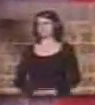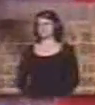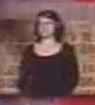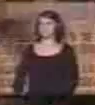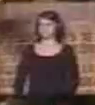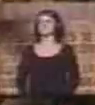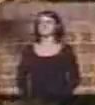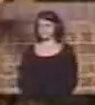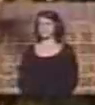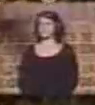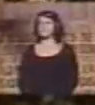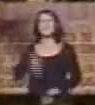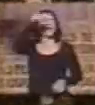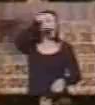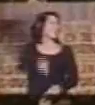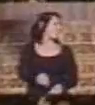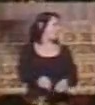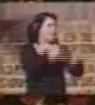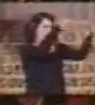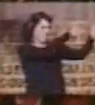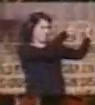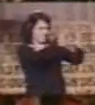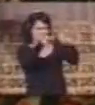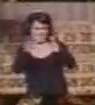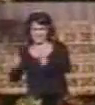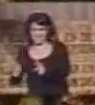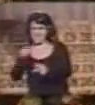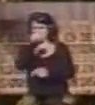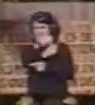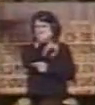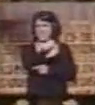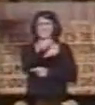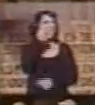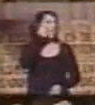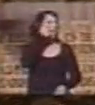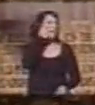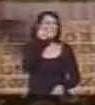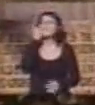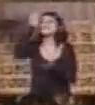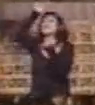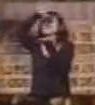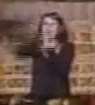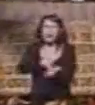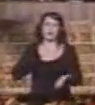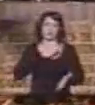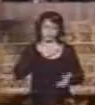sorprender. Al que vaya de pie en la silla y al lado no de cachullar, el momento es ahora de